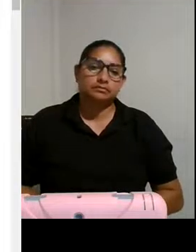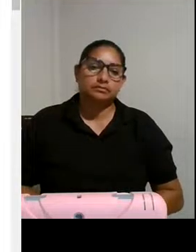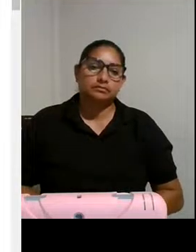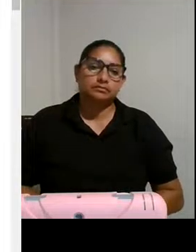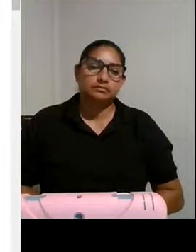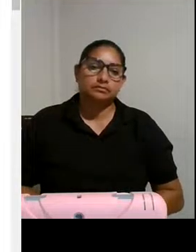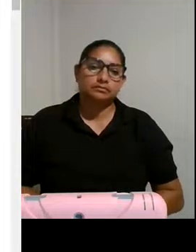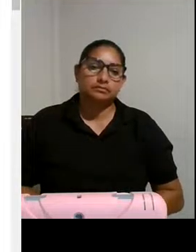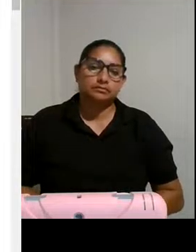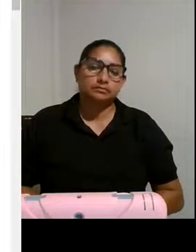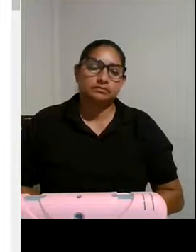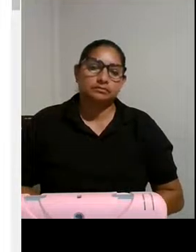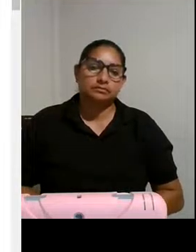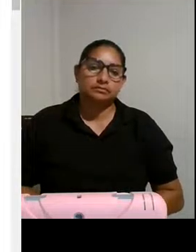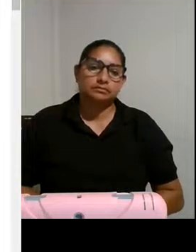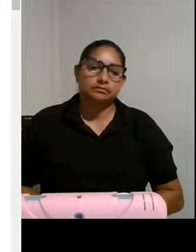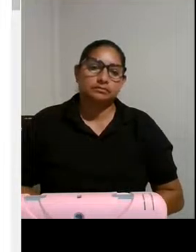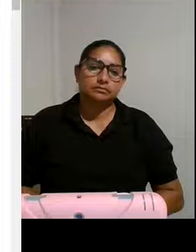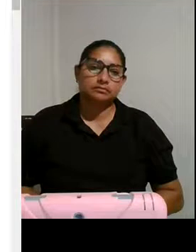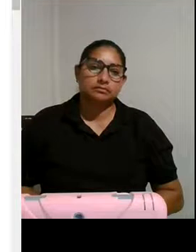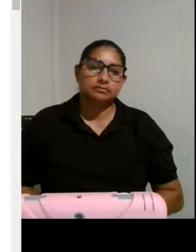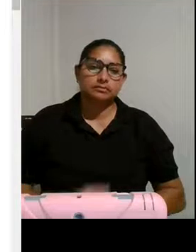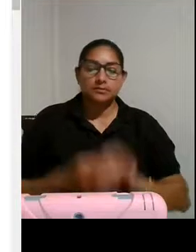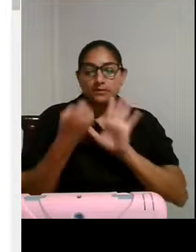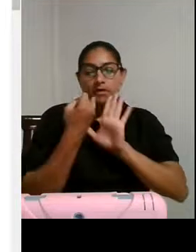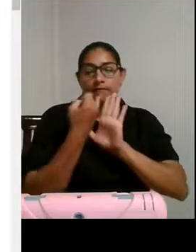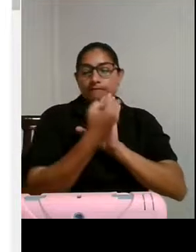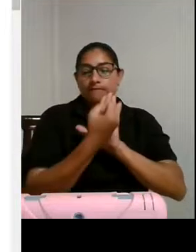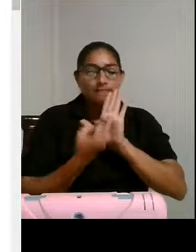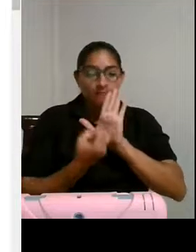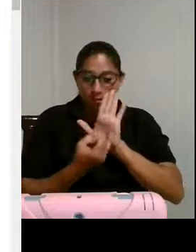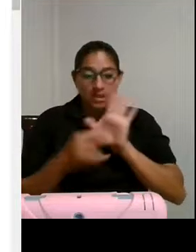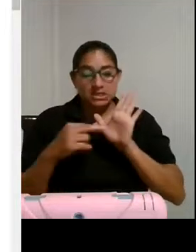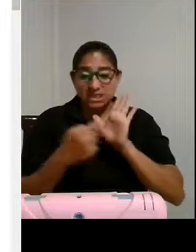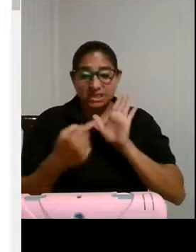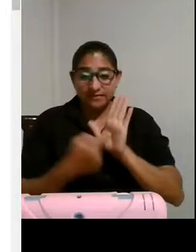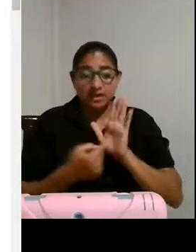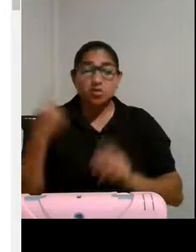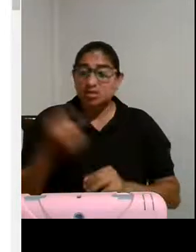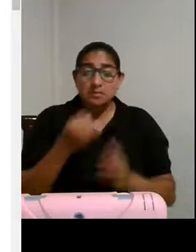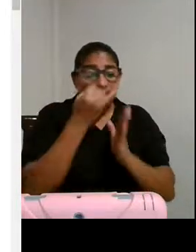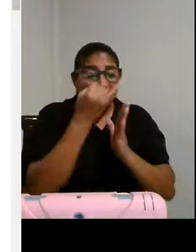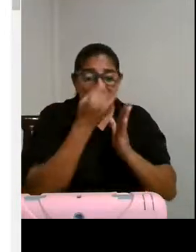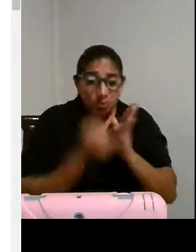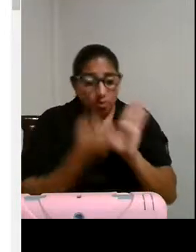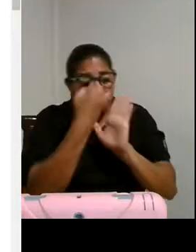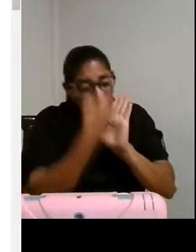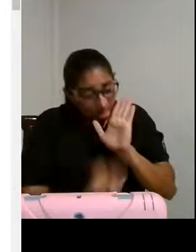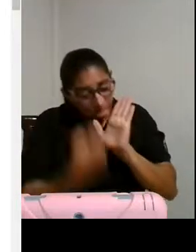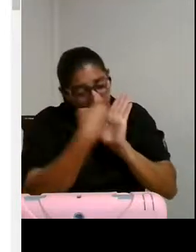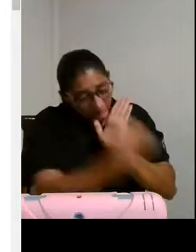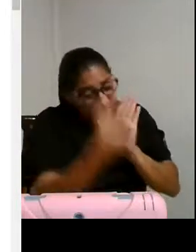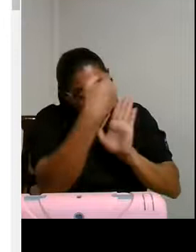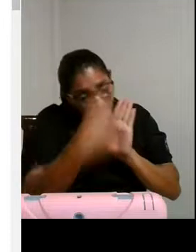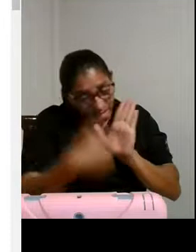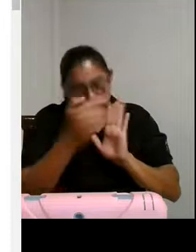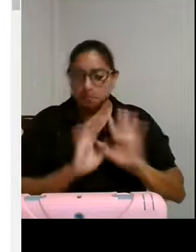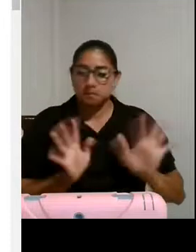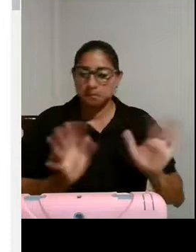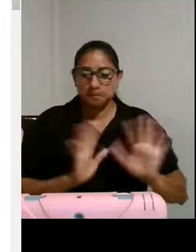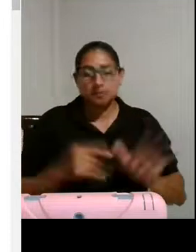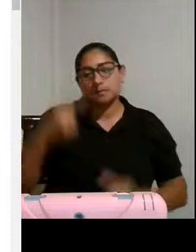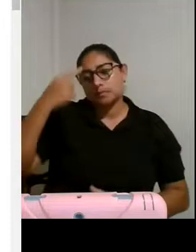La forma gráfica no es que ustedes tienen que hacerlo en los, digamos, en las evaluaciones, nada más